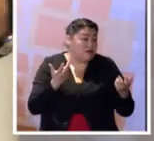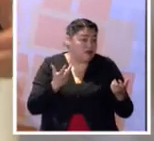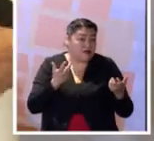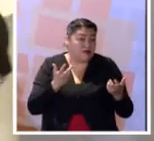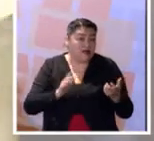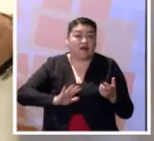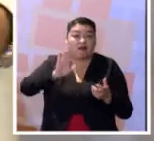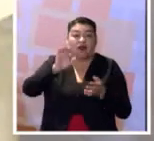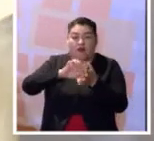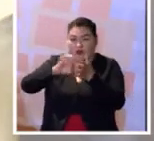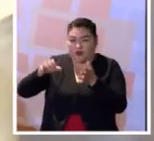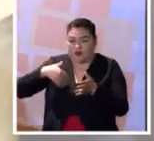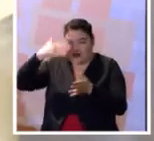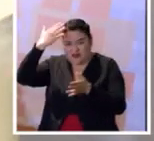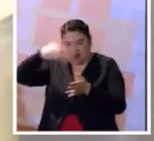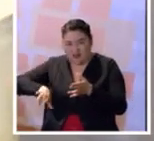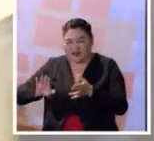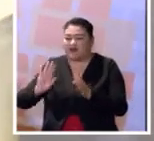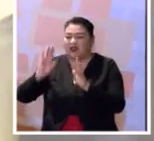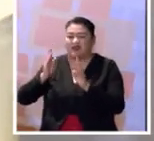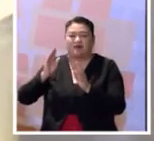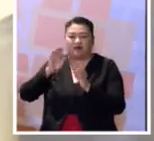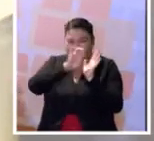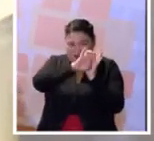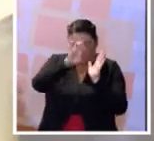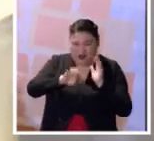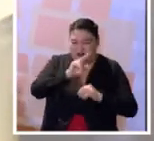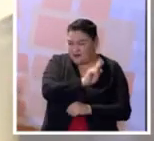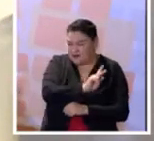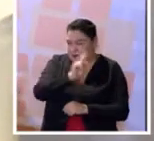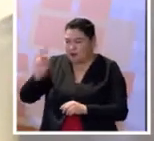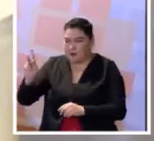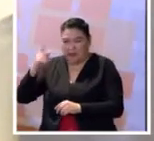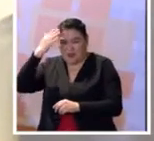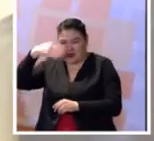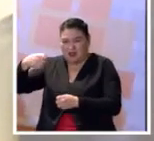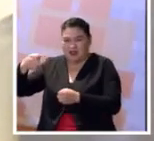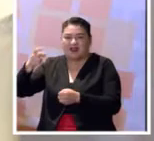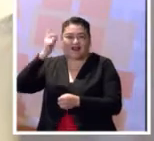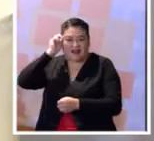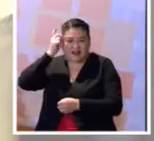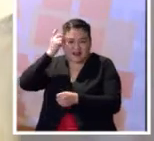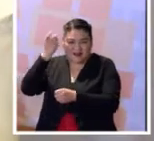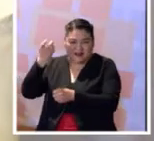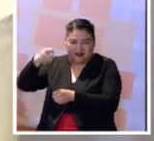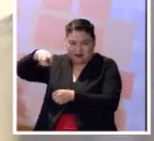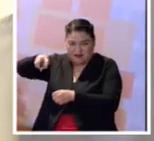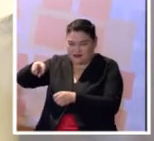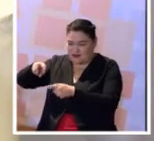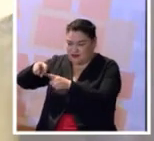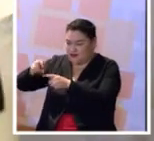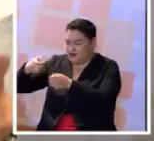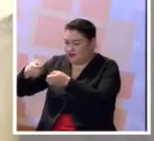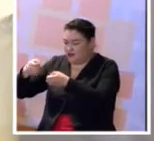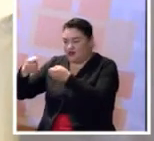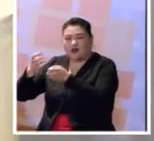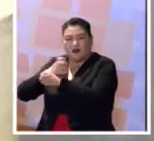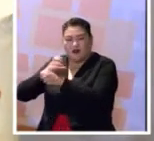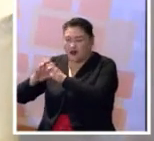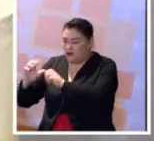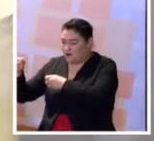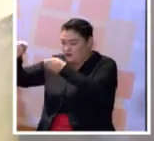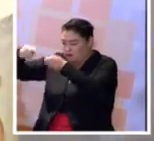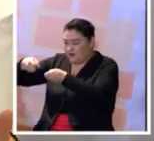caballo antes de la carreta o atrás. Me parece que lo que tenemos que hacer, por lo menos todos aquellos